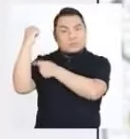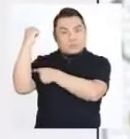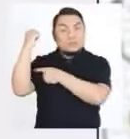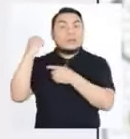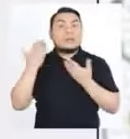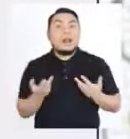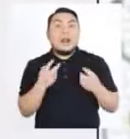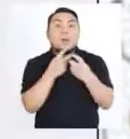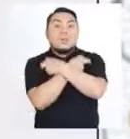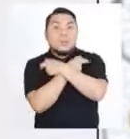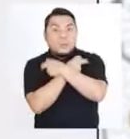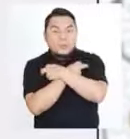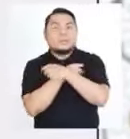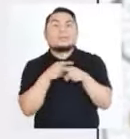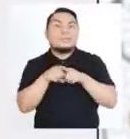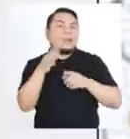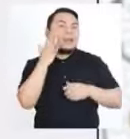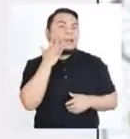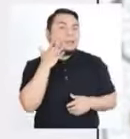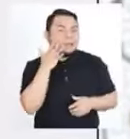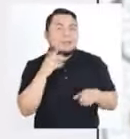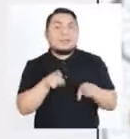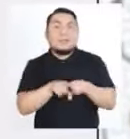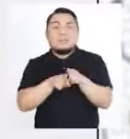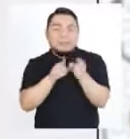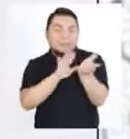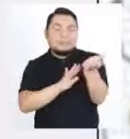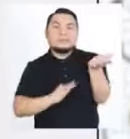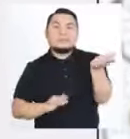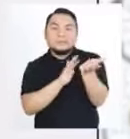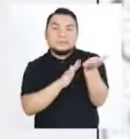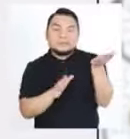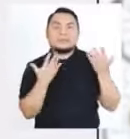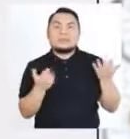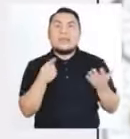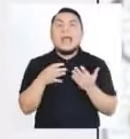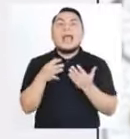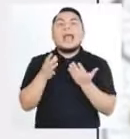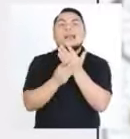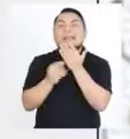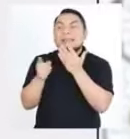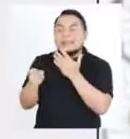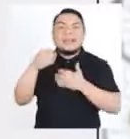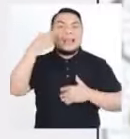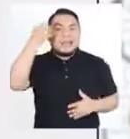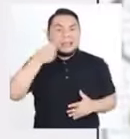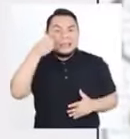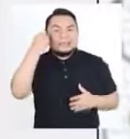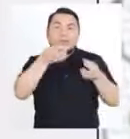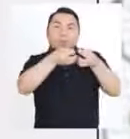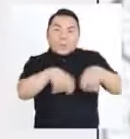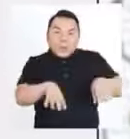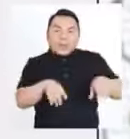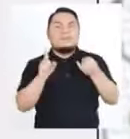músculos, los huesos, la piel y la sangre, que se encuentran en las carnes, la leche, el huevo,